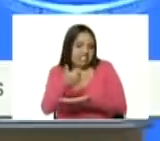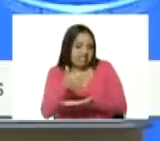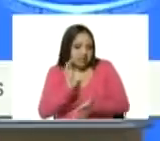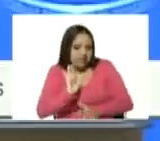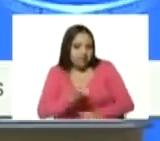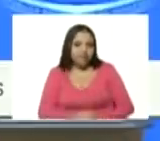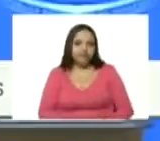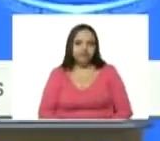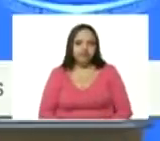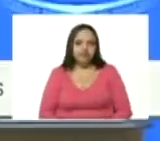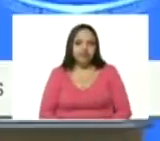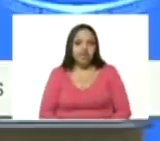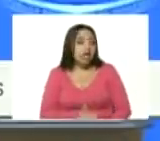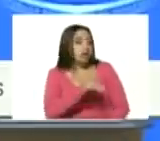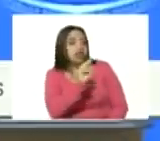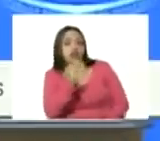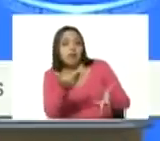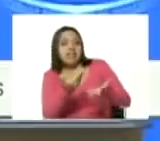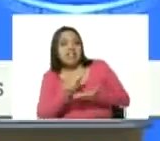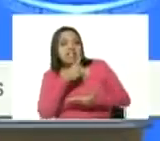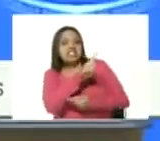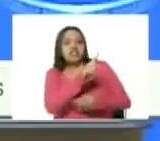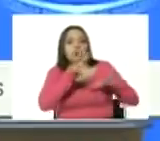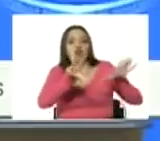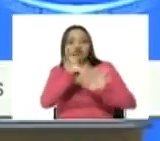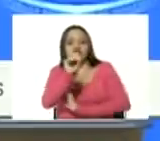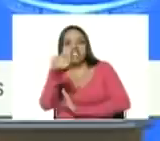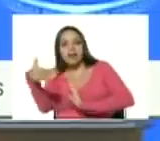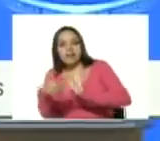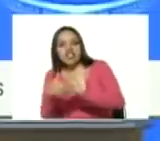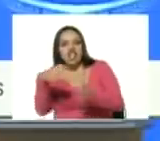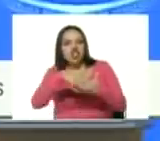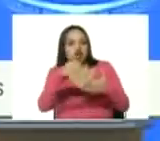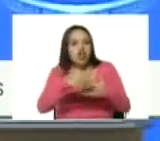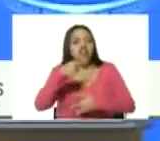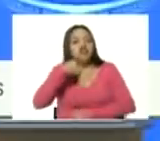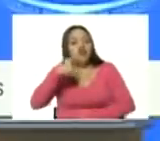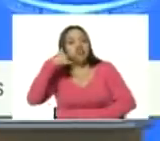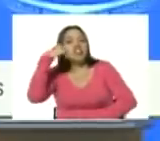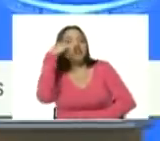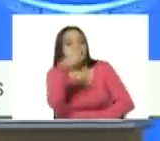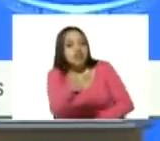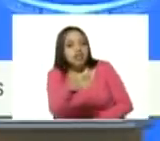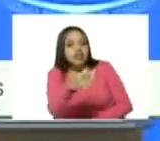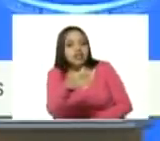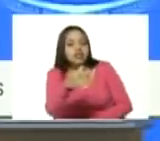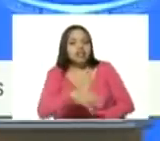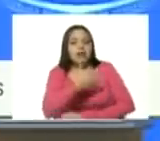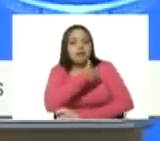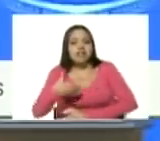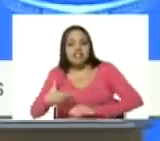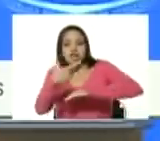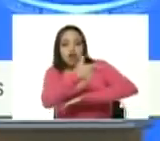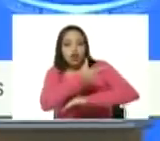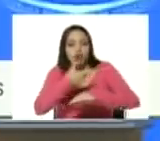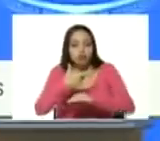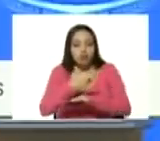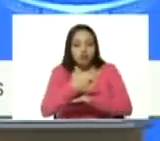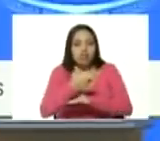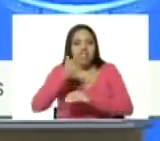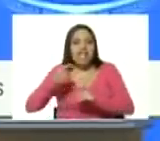no me entregan los 180 mil dólares, voy a denunciar que a Alberto Federico Ravel y que a Freddy Guevara les están